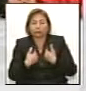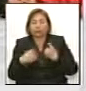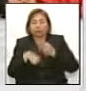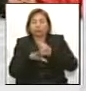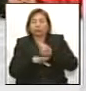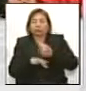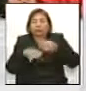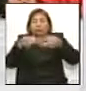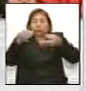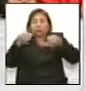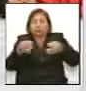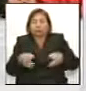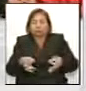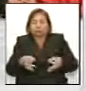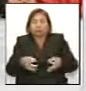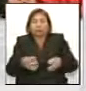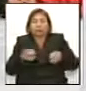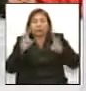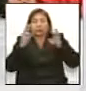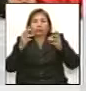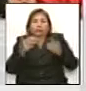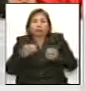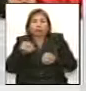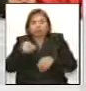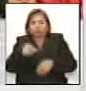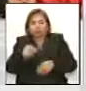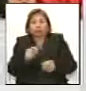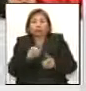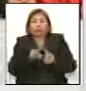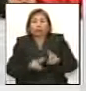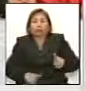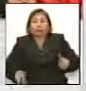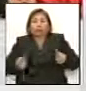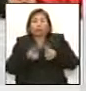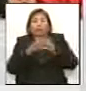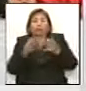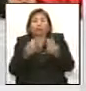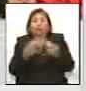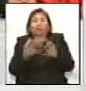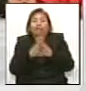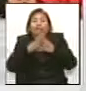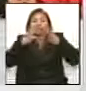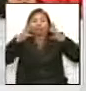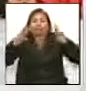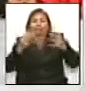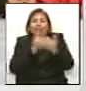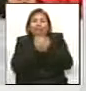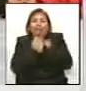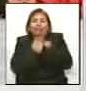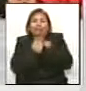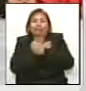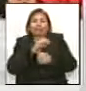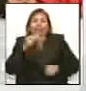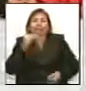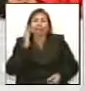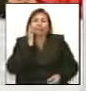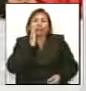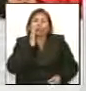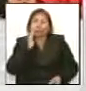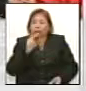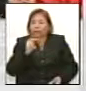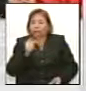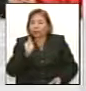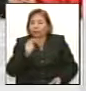base fundamental sembrando valores y mucho amor, porque le llaman la mamá Katy a